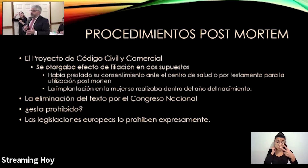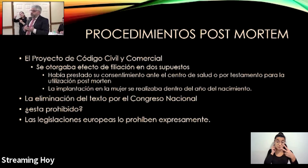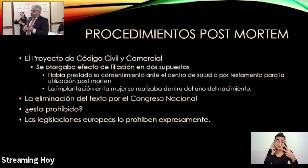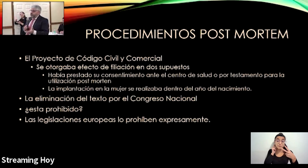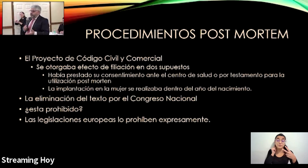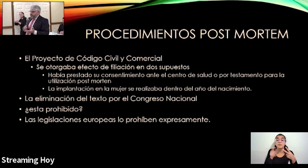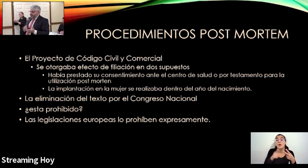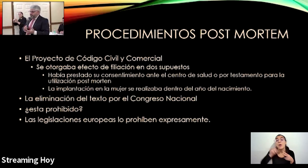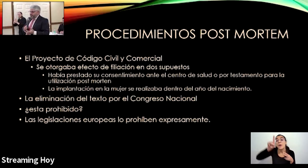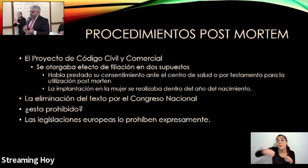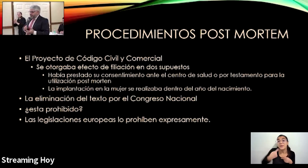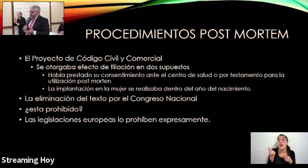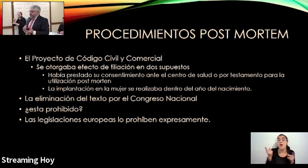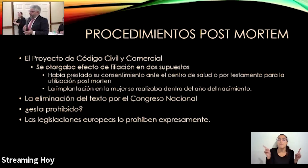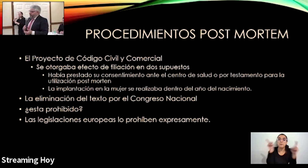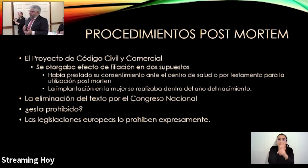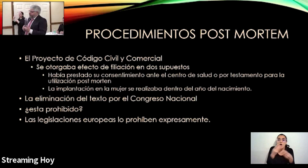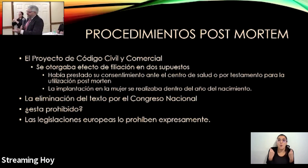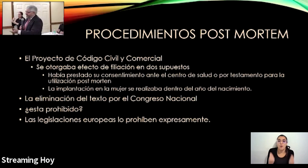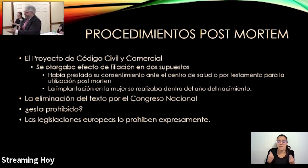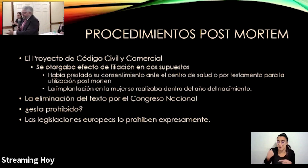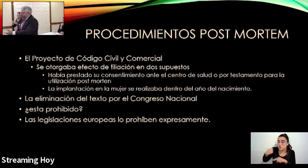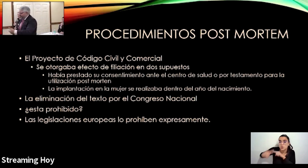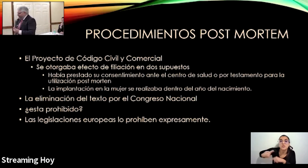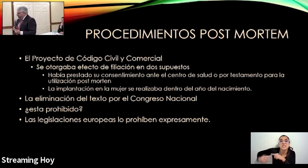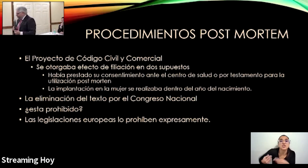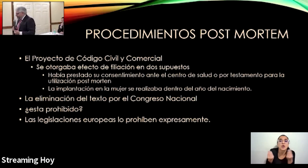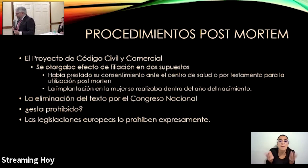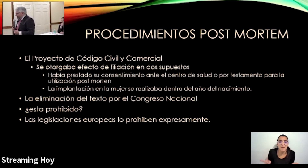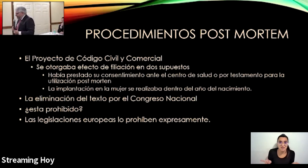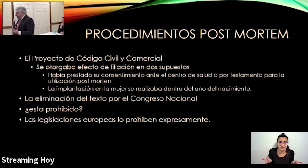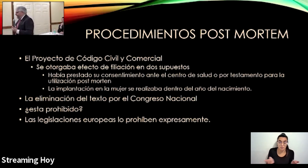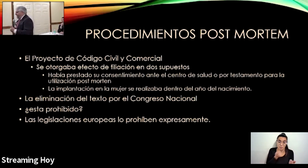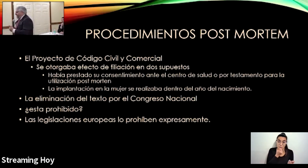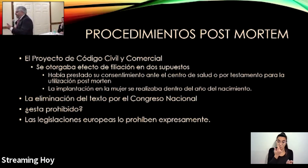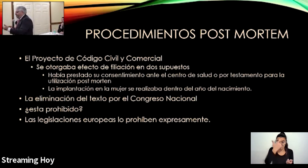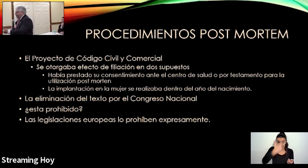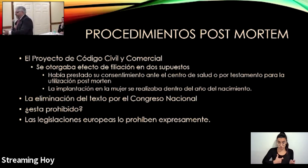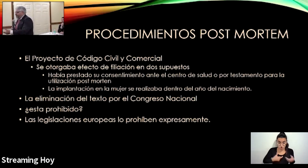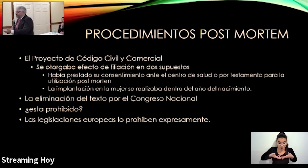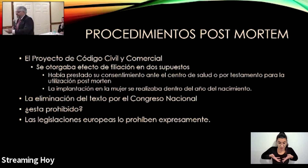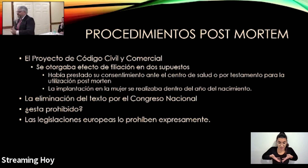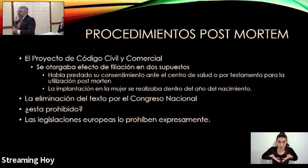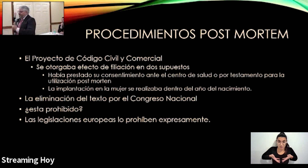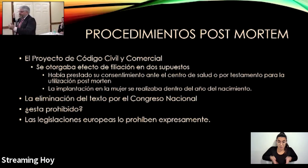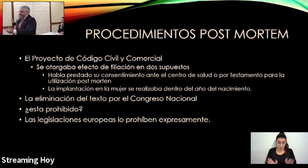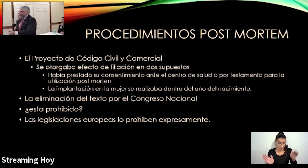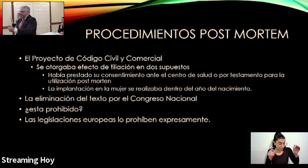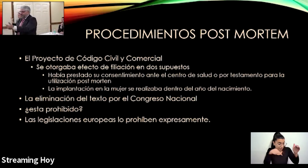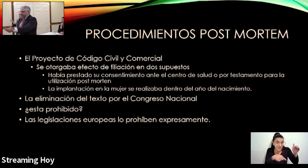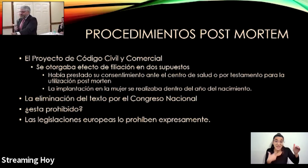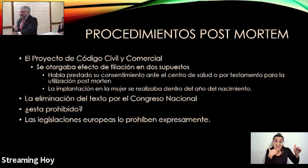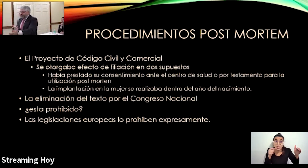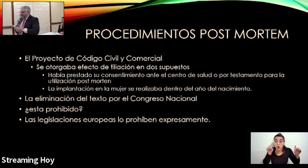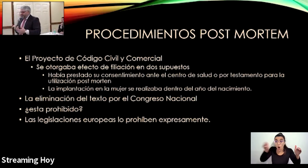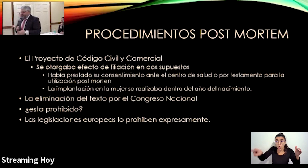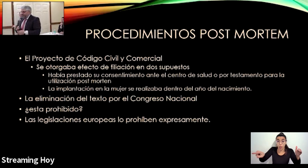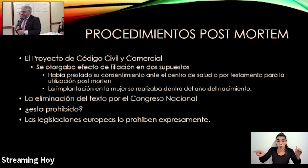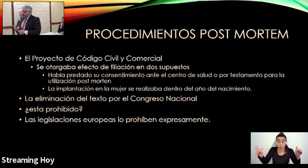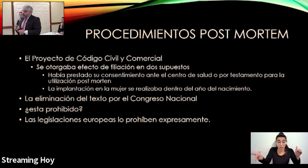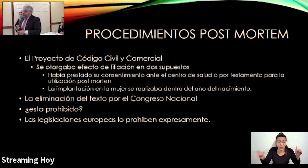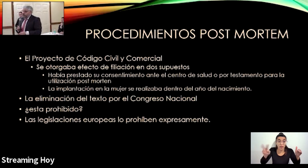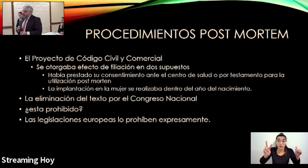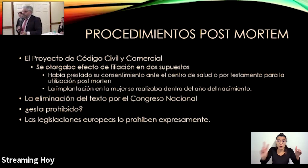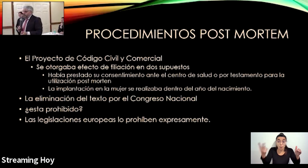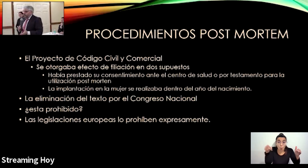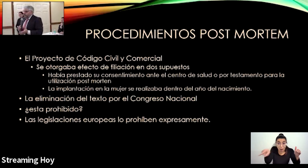surgía un problema de índole sucesorio. O sea, la persona nacida era hijo del causante a los efectos